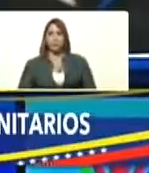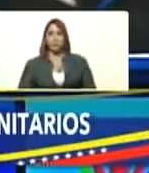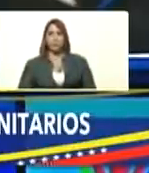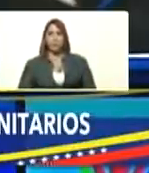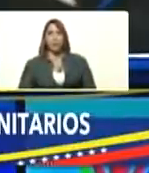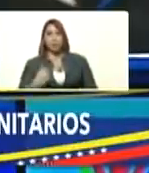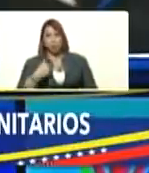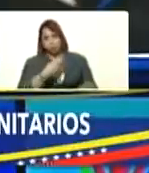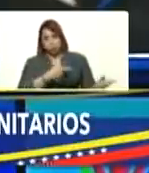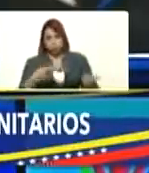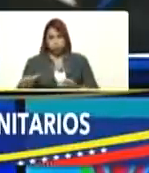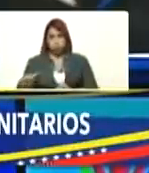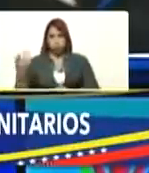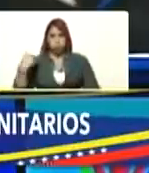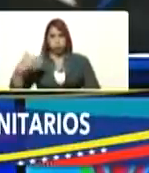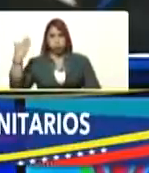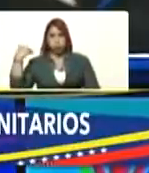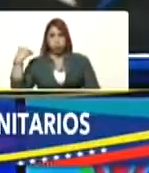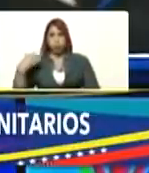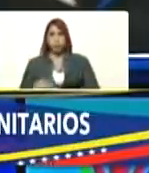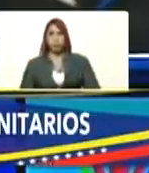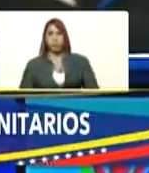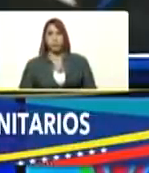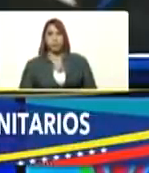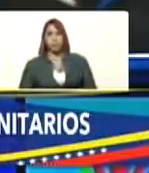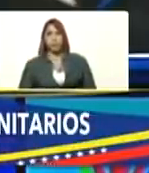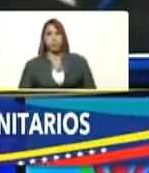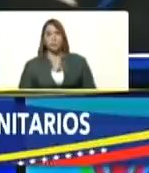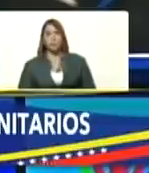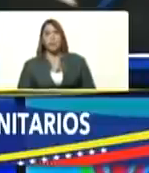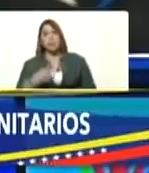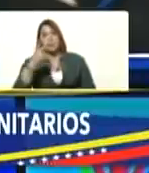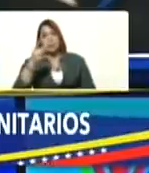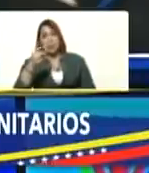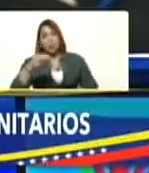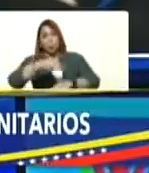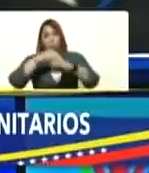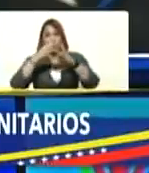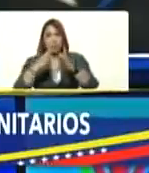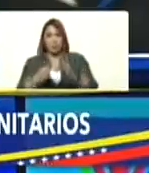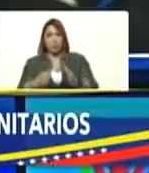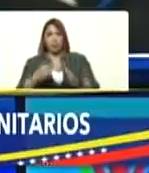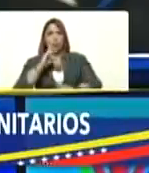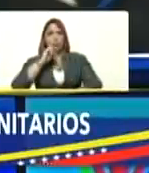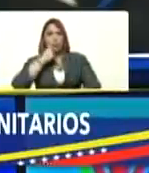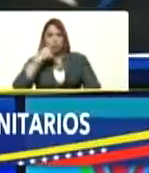ayer, al viceprimer ministro de Rusia que vino,